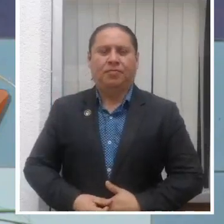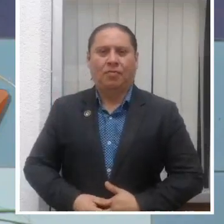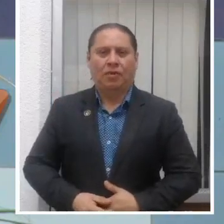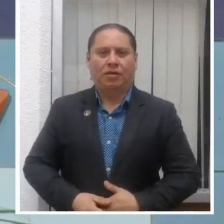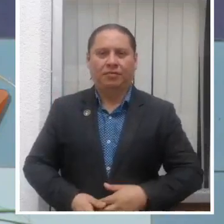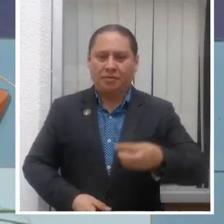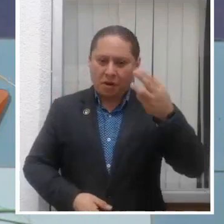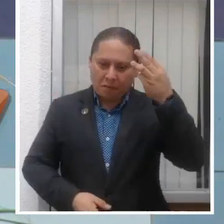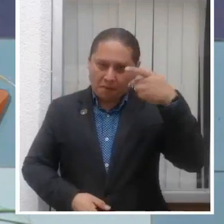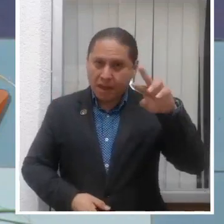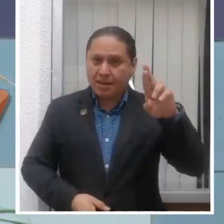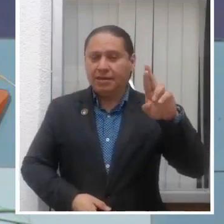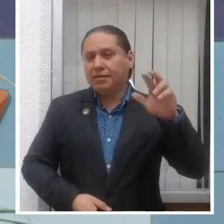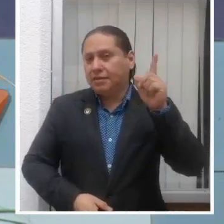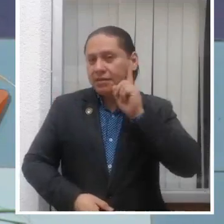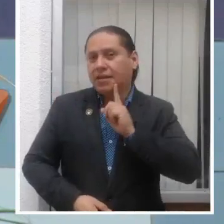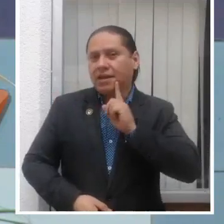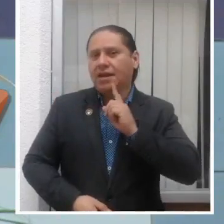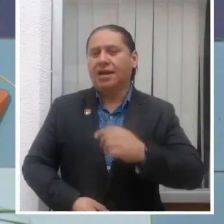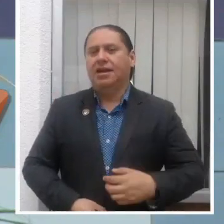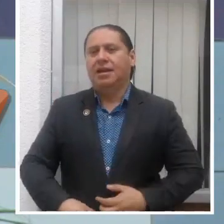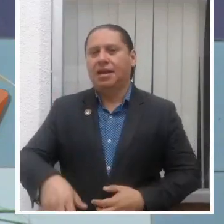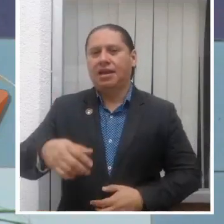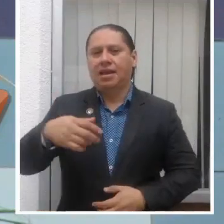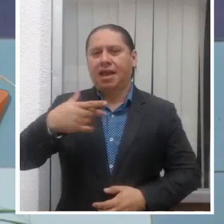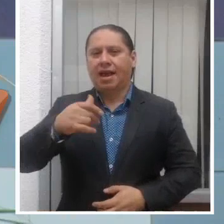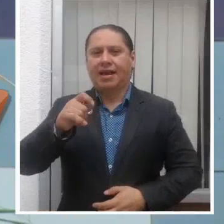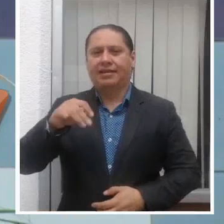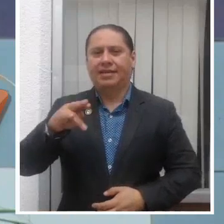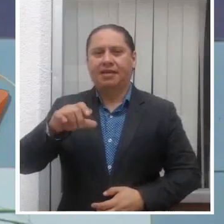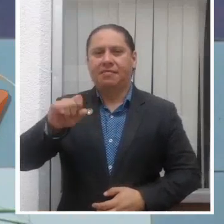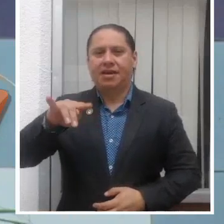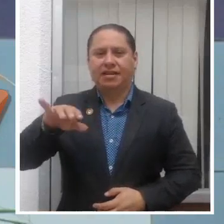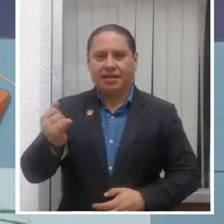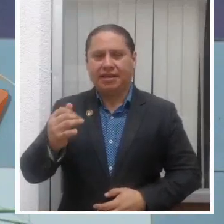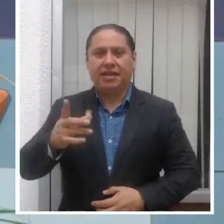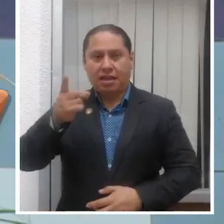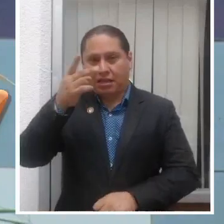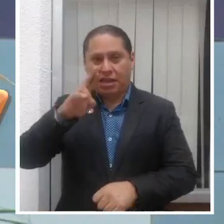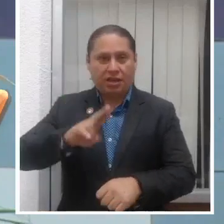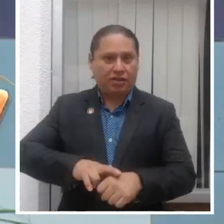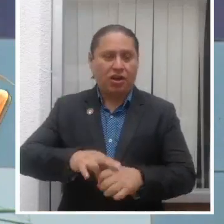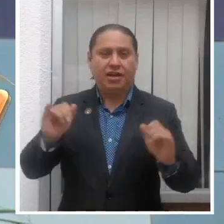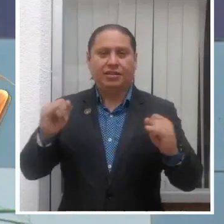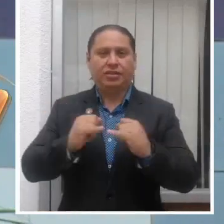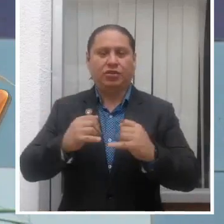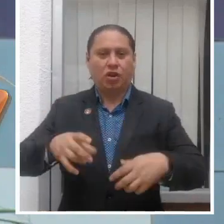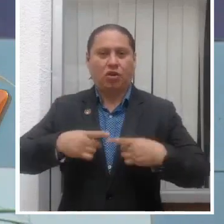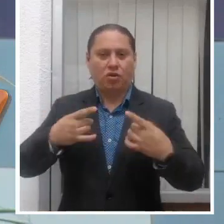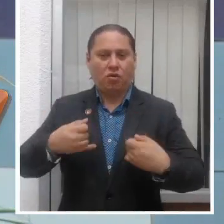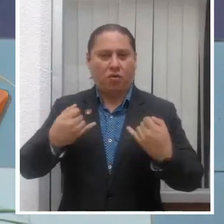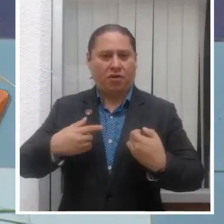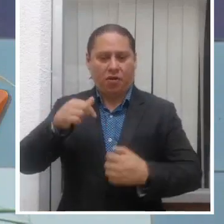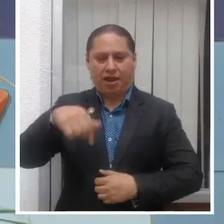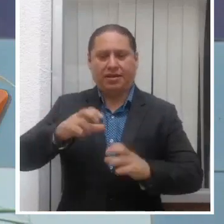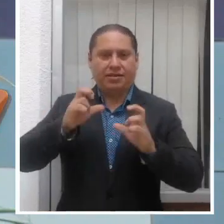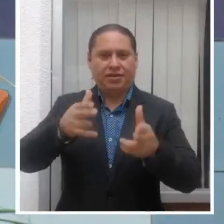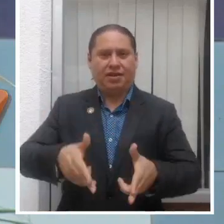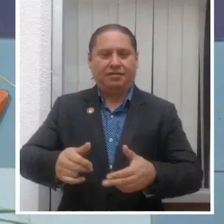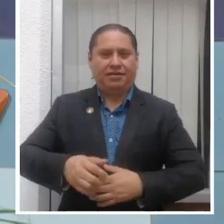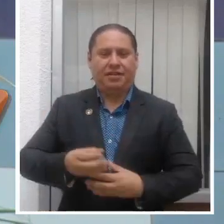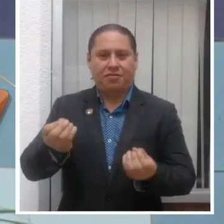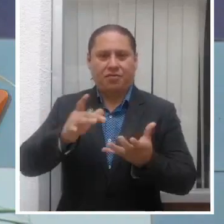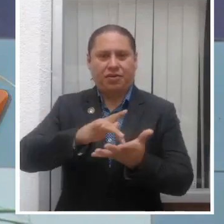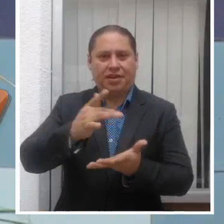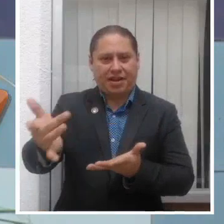Maestra Getsemaní Moreno Martínez, directora del Instituto de la Juventud del Estado de Chiapas.